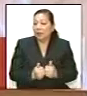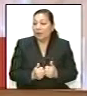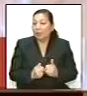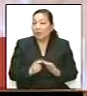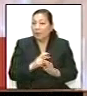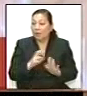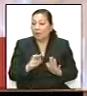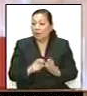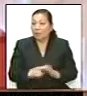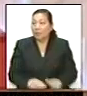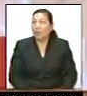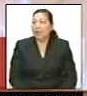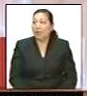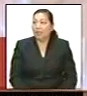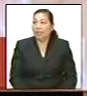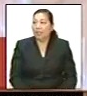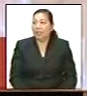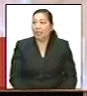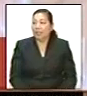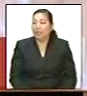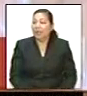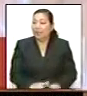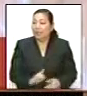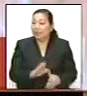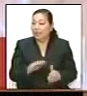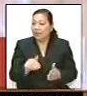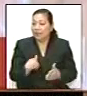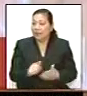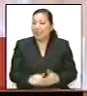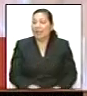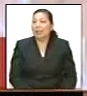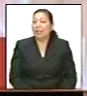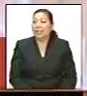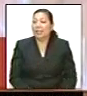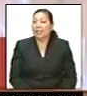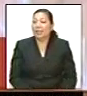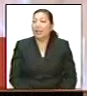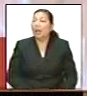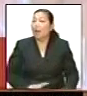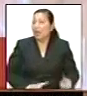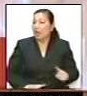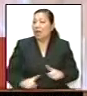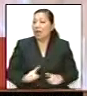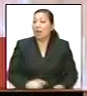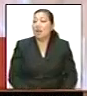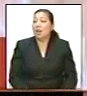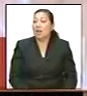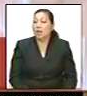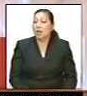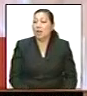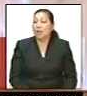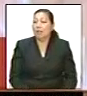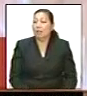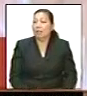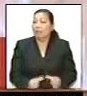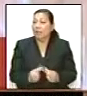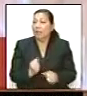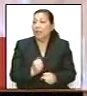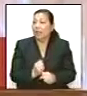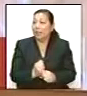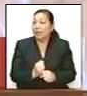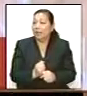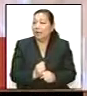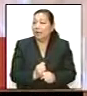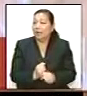proyectos concretos decía yo que hay algunos vectores de trabajo debe ser